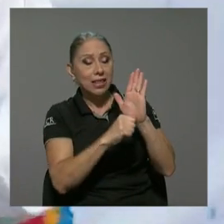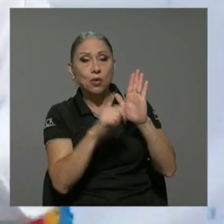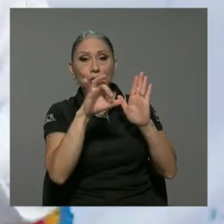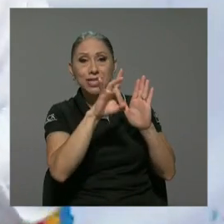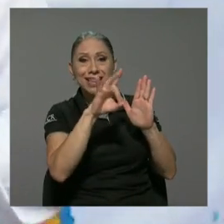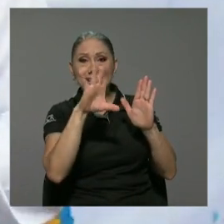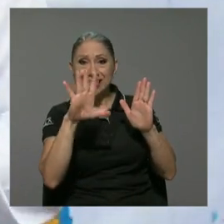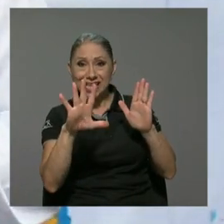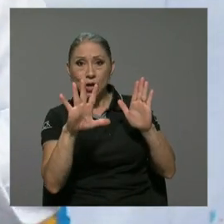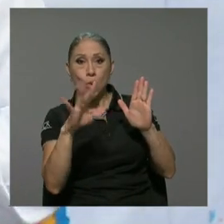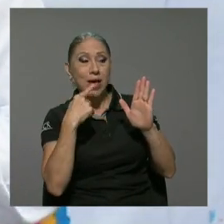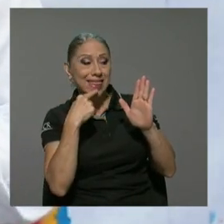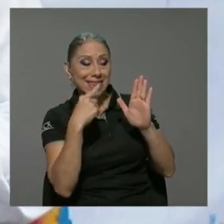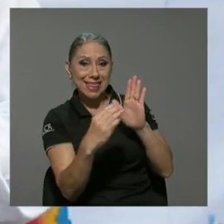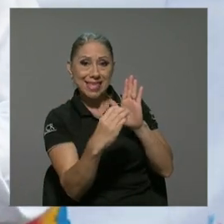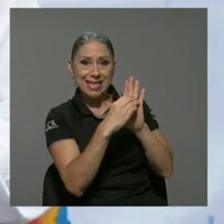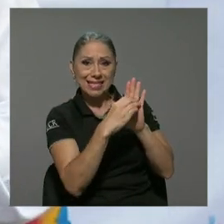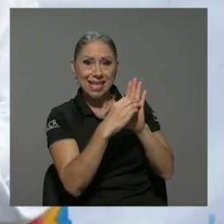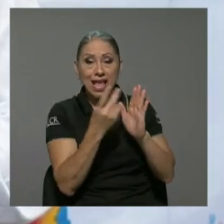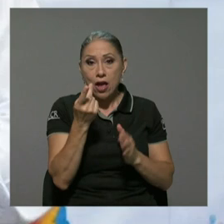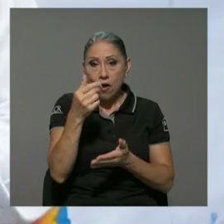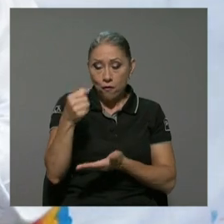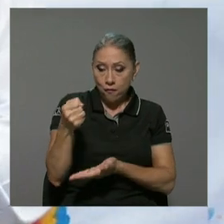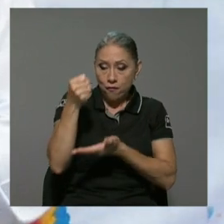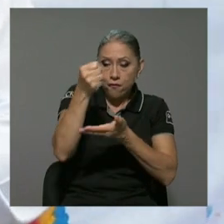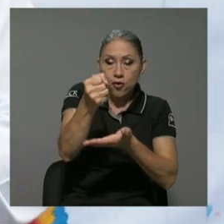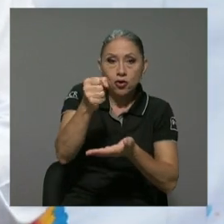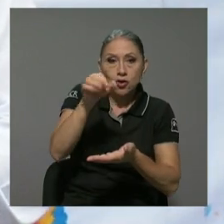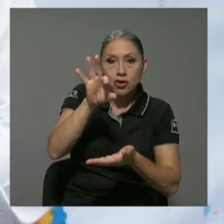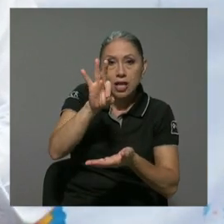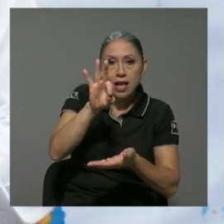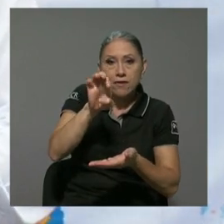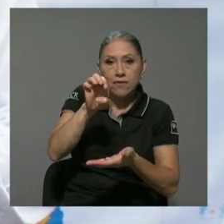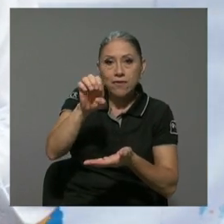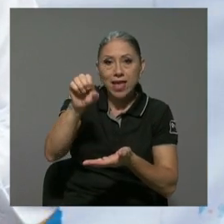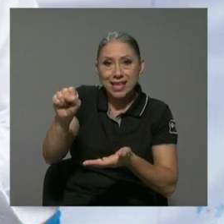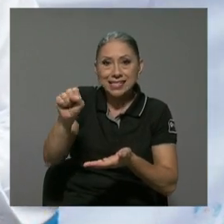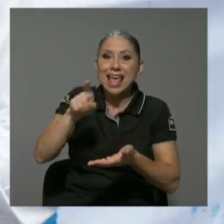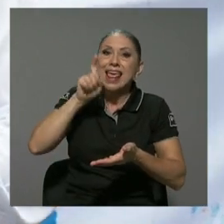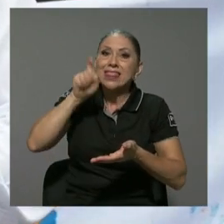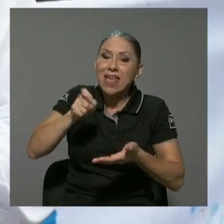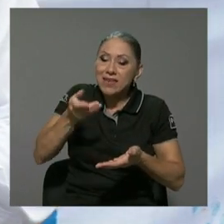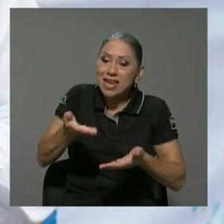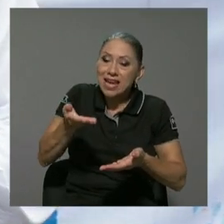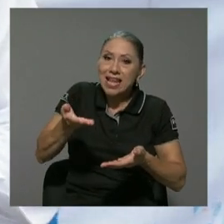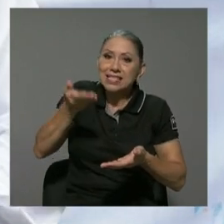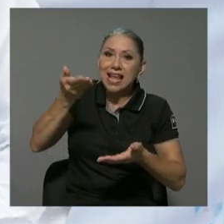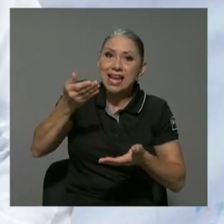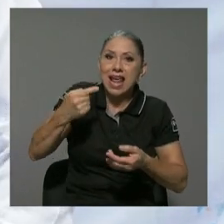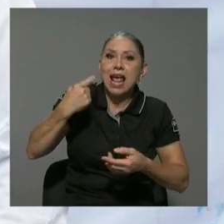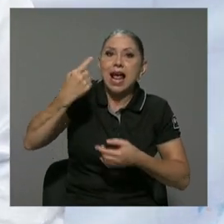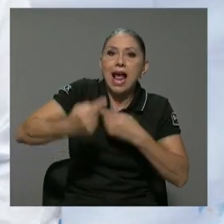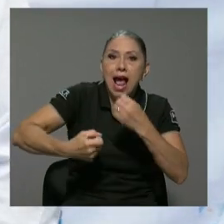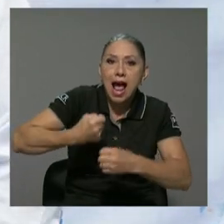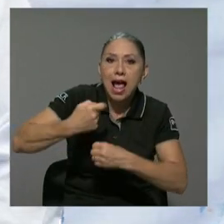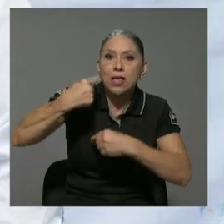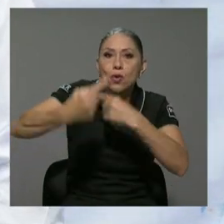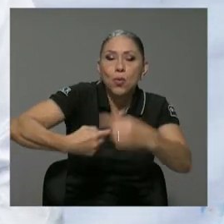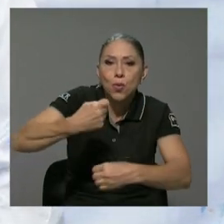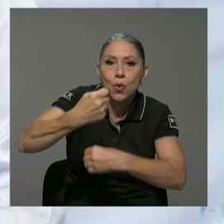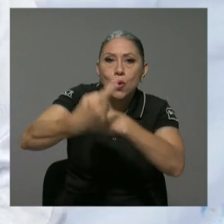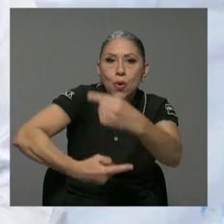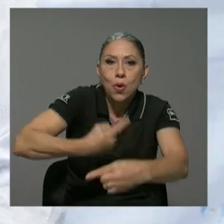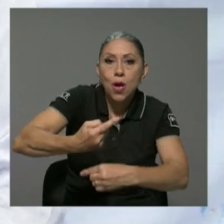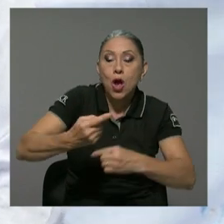85 establece que los fondos del FES tienen que crecer de un año a otro con base en la inflación. La inflación el año